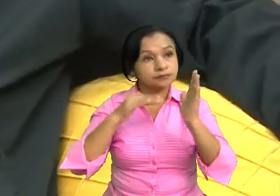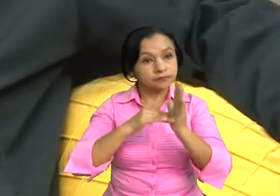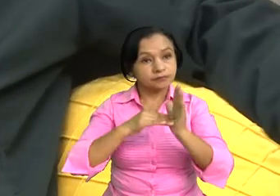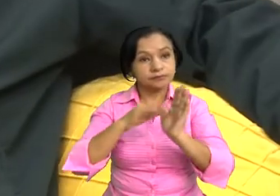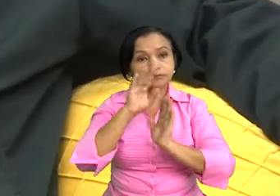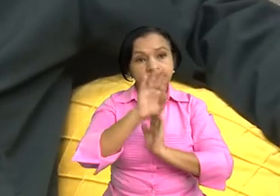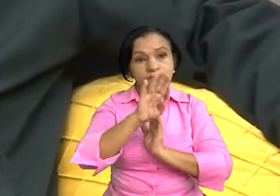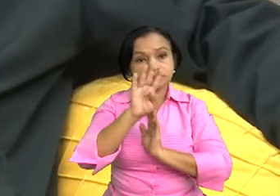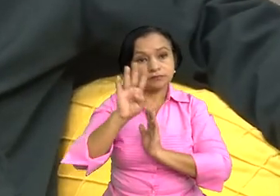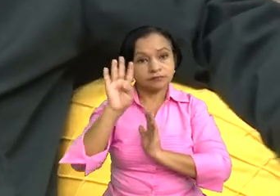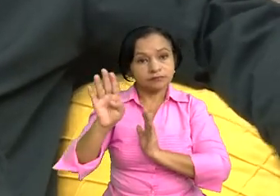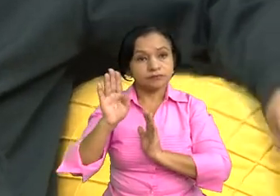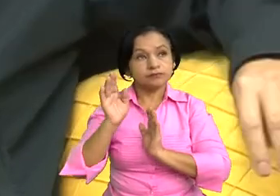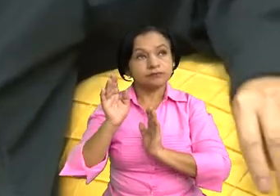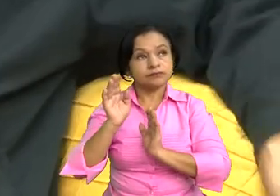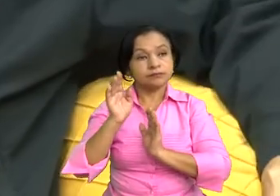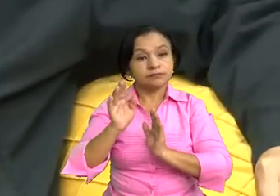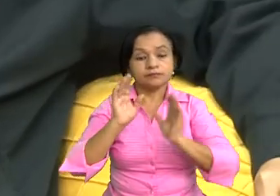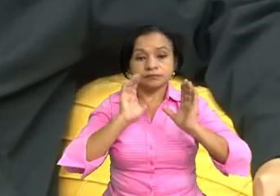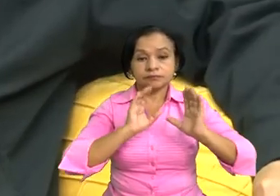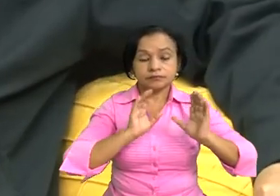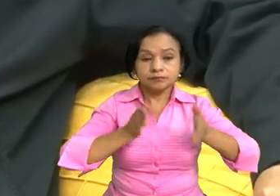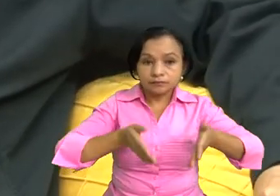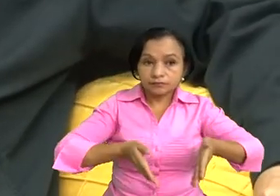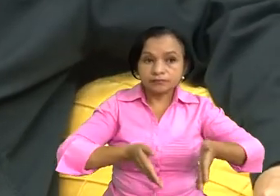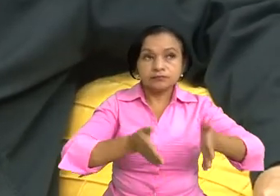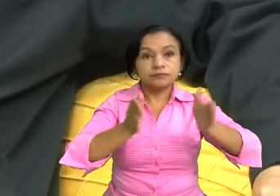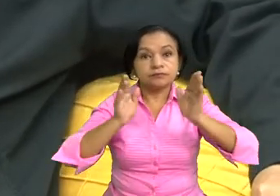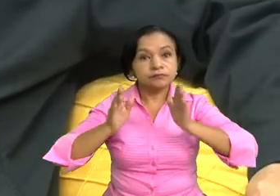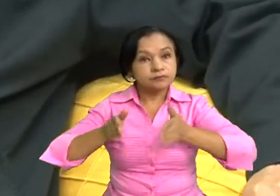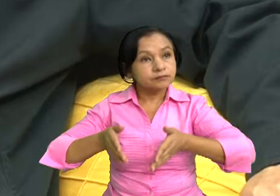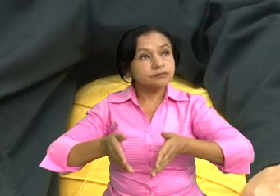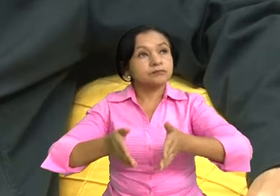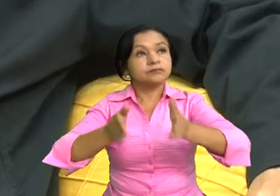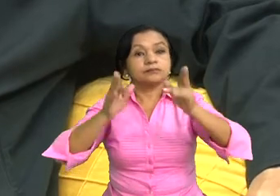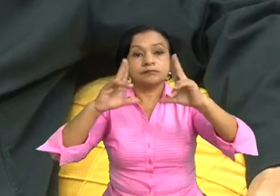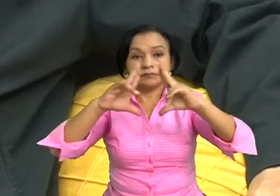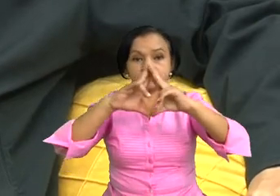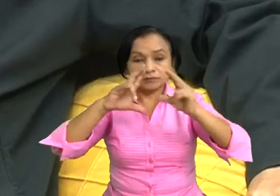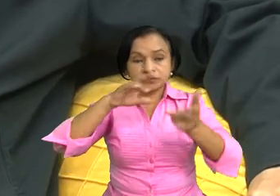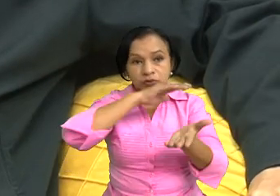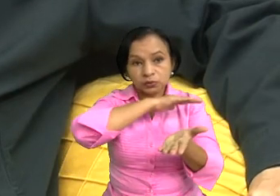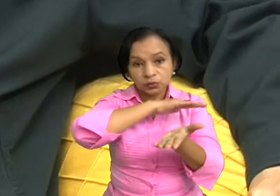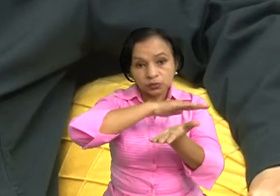2.044 kilómetros de carreteras pavimentadas. Sí.